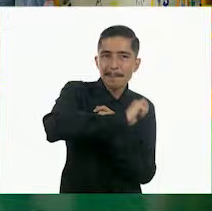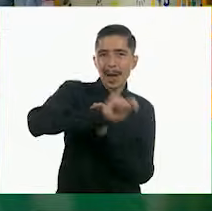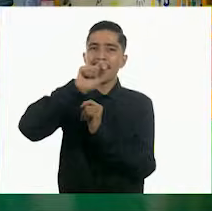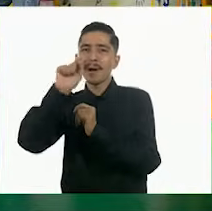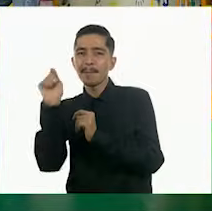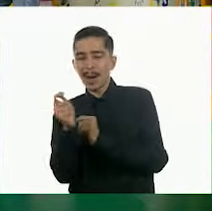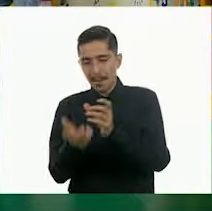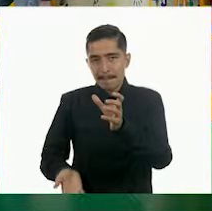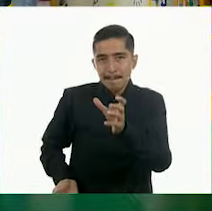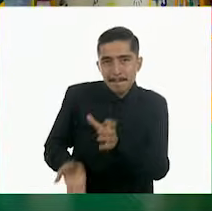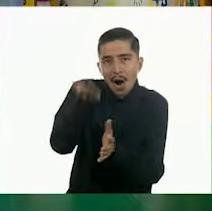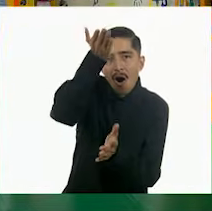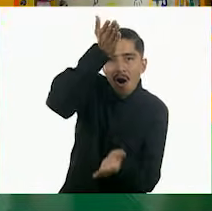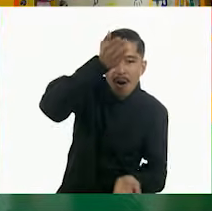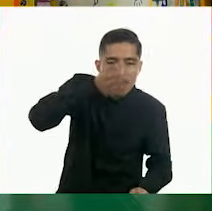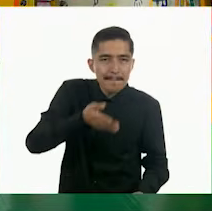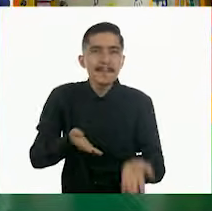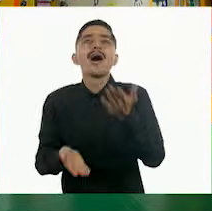se caiga. Sí, sí.